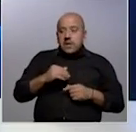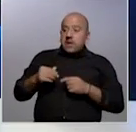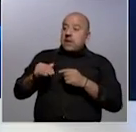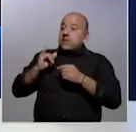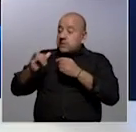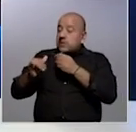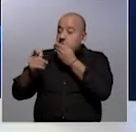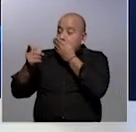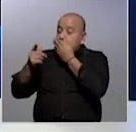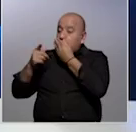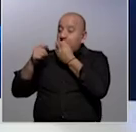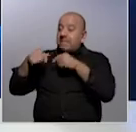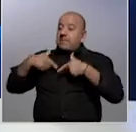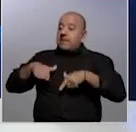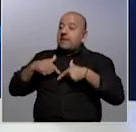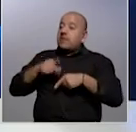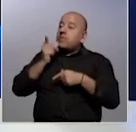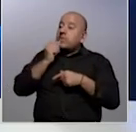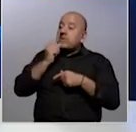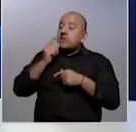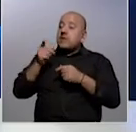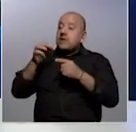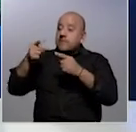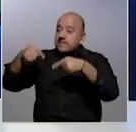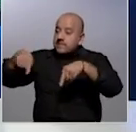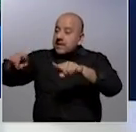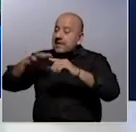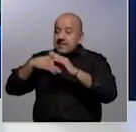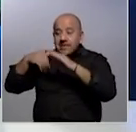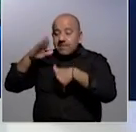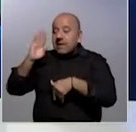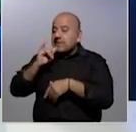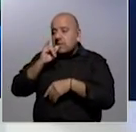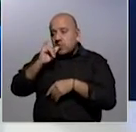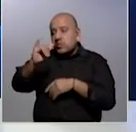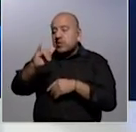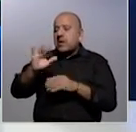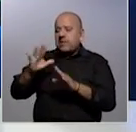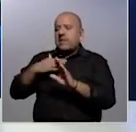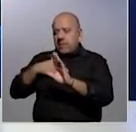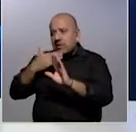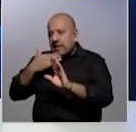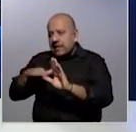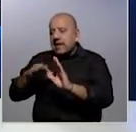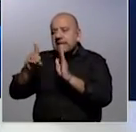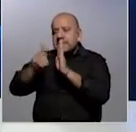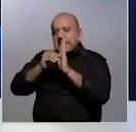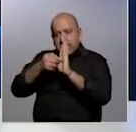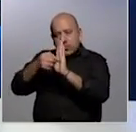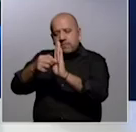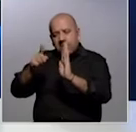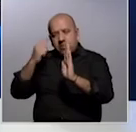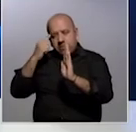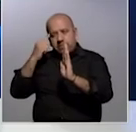ministerio del interior es uno de los organismos es el organismo más denunciado lo vamos a entender ese dato porque si yo lo digo así